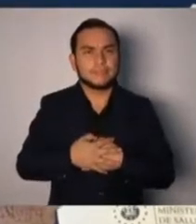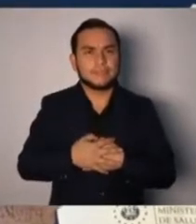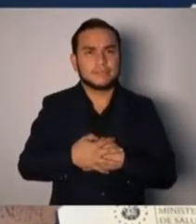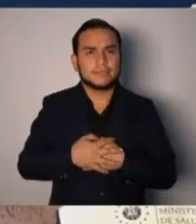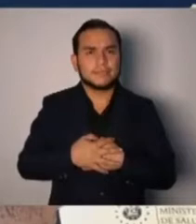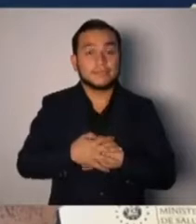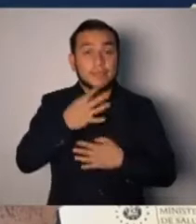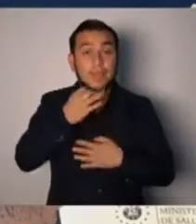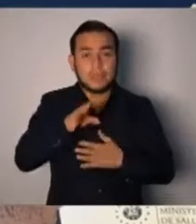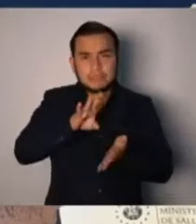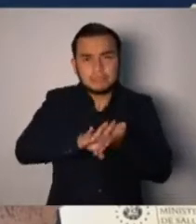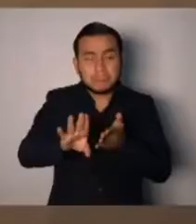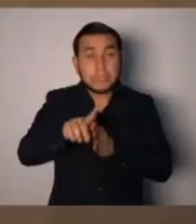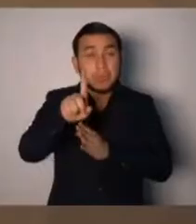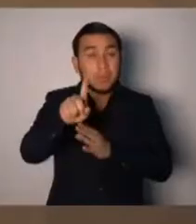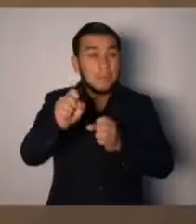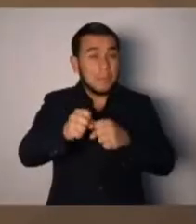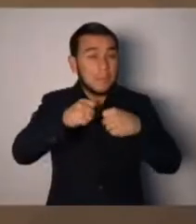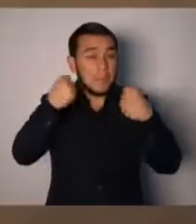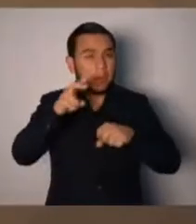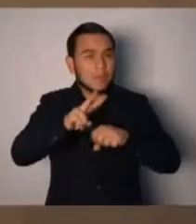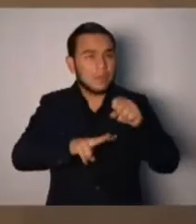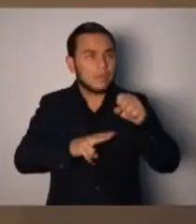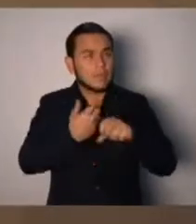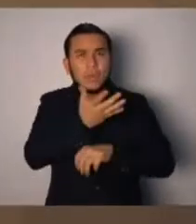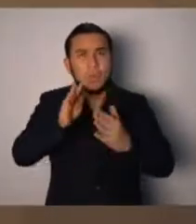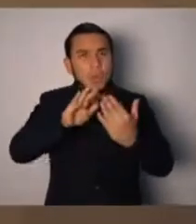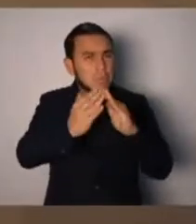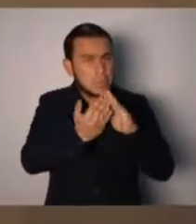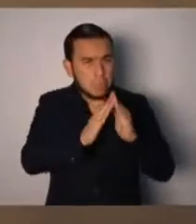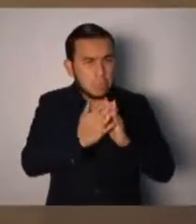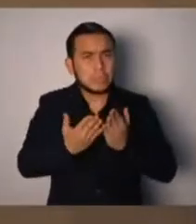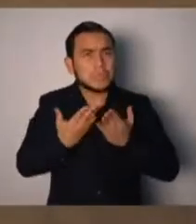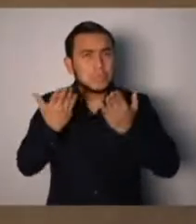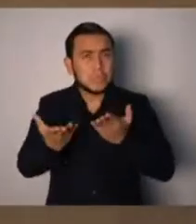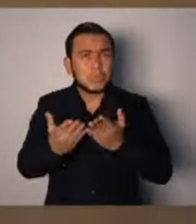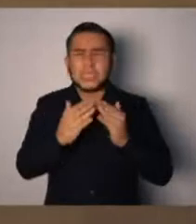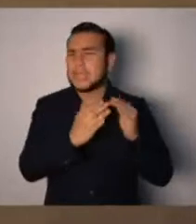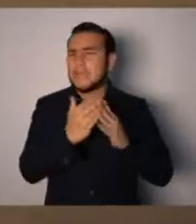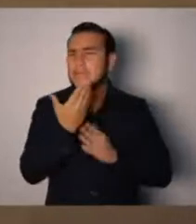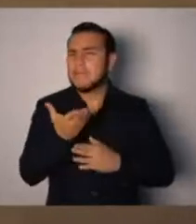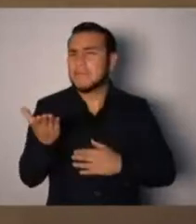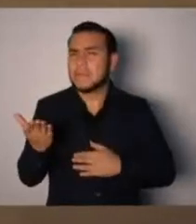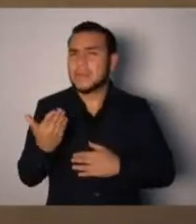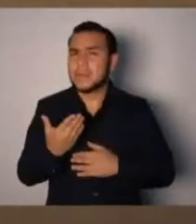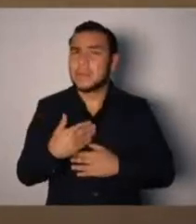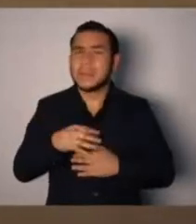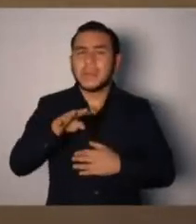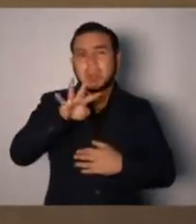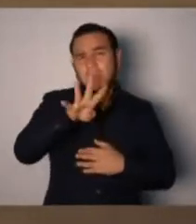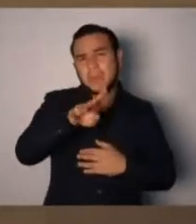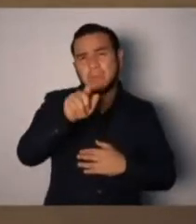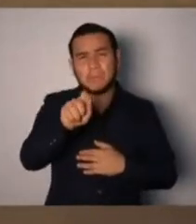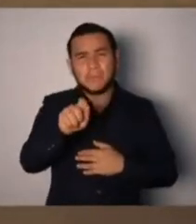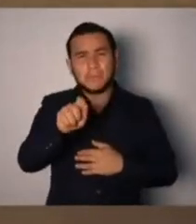que hemos invertido más o menos un millón de dólares en mejoramiento de viviendas se han hecho varias cosas ya se mencionaron 1.4 millones de dólares